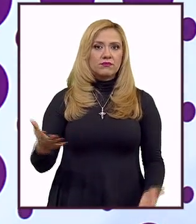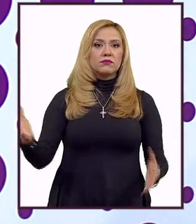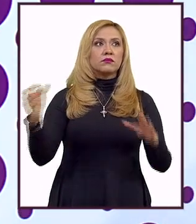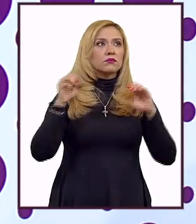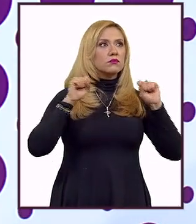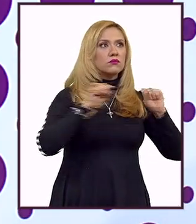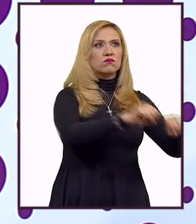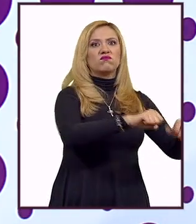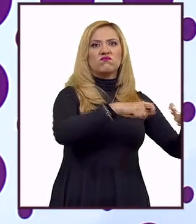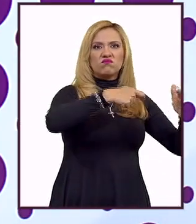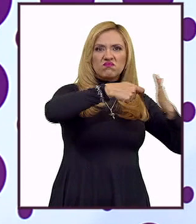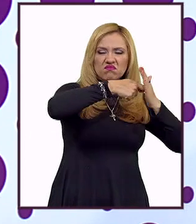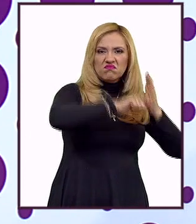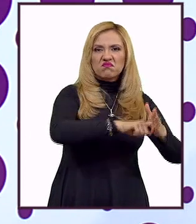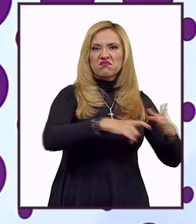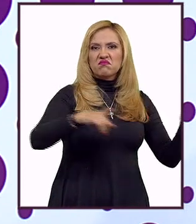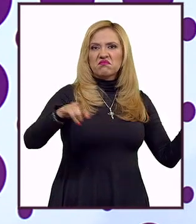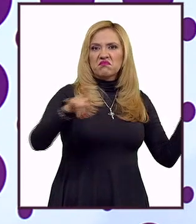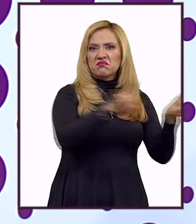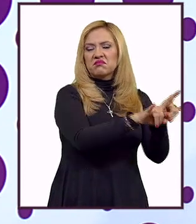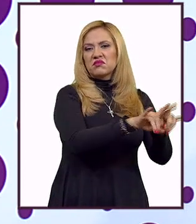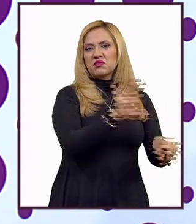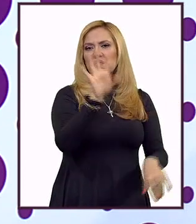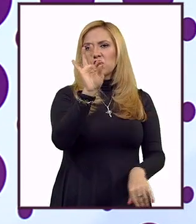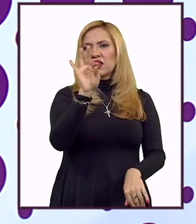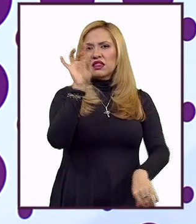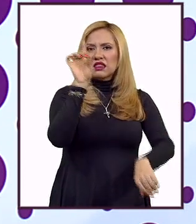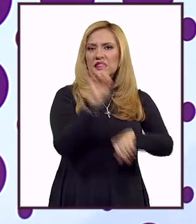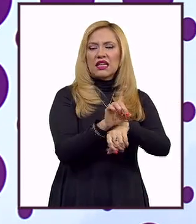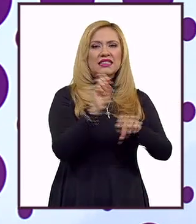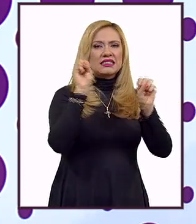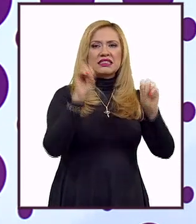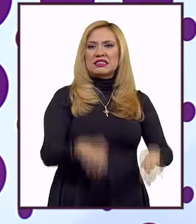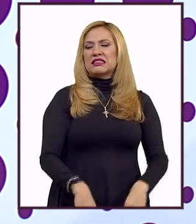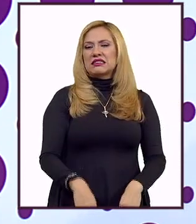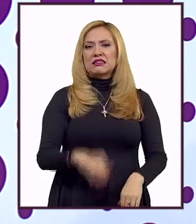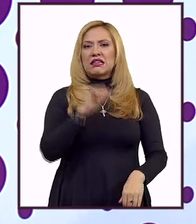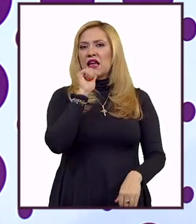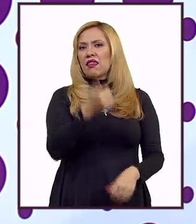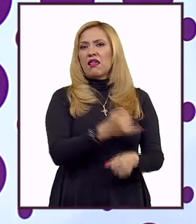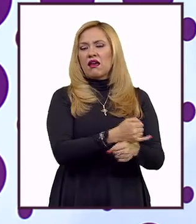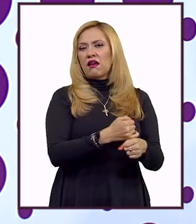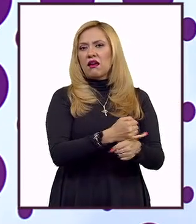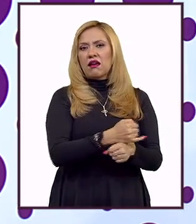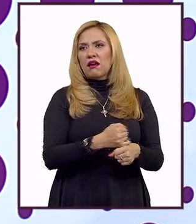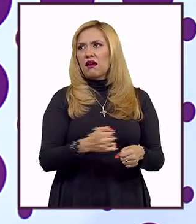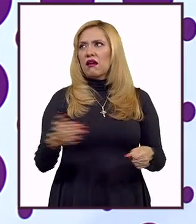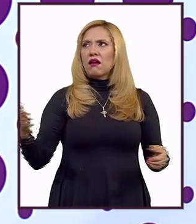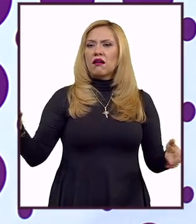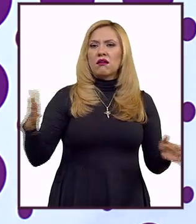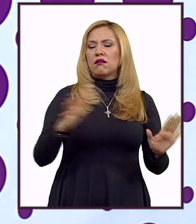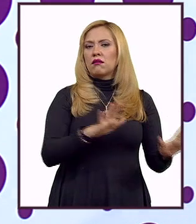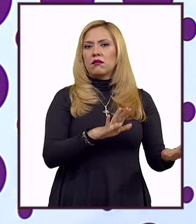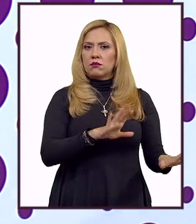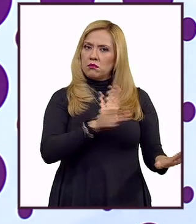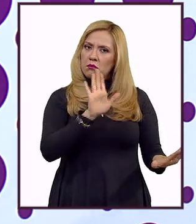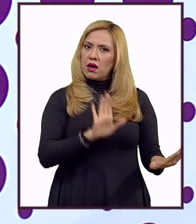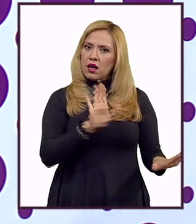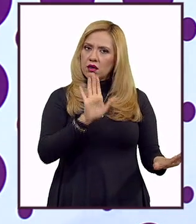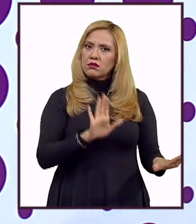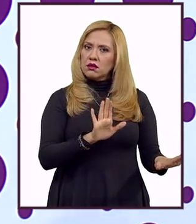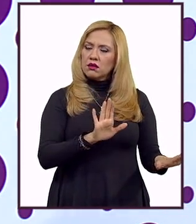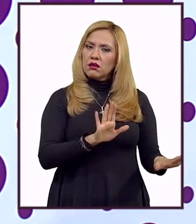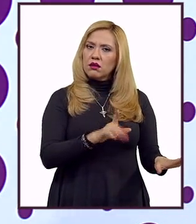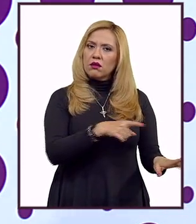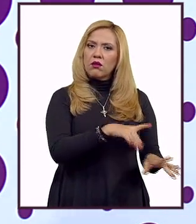figura de la que no hemos hablado, que es de tener una persona 40 días sin ningún tipo de investigación, puede hacer, que es un elemento de tortura y también se ha